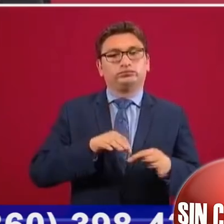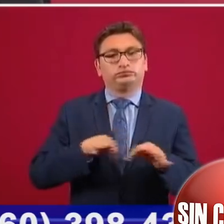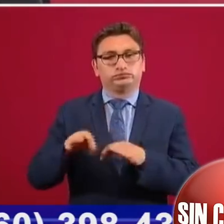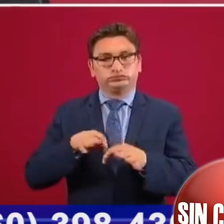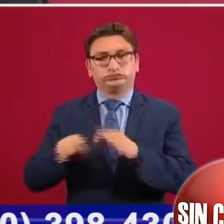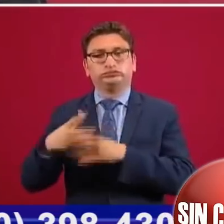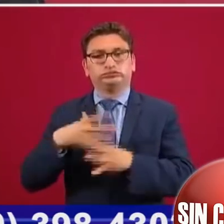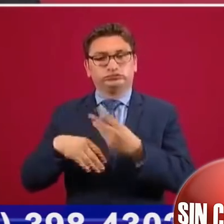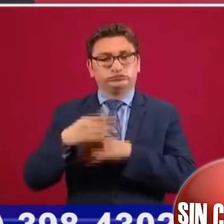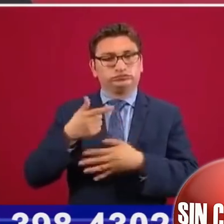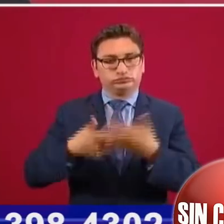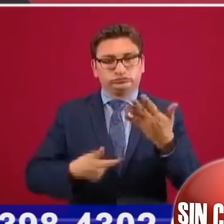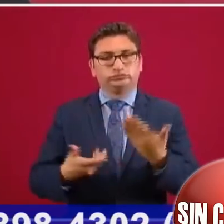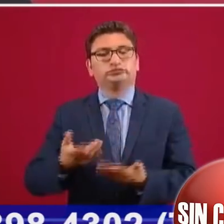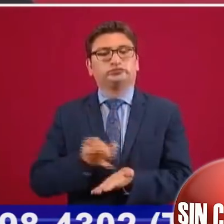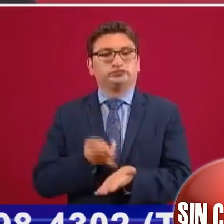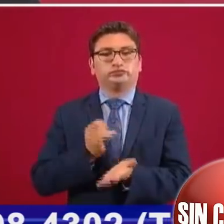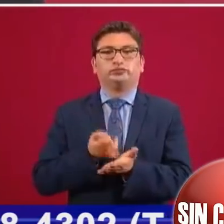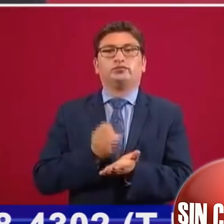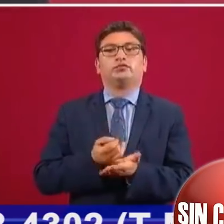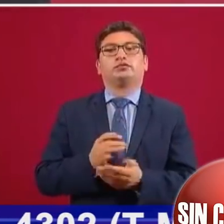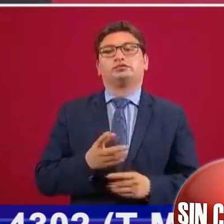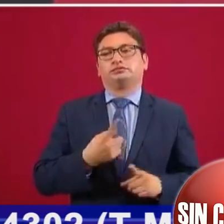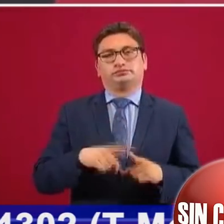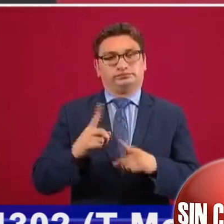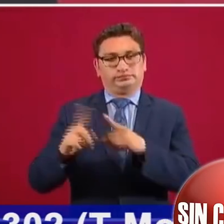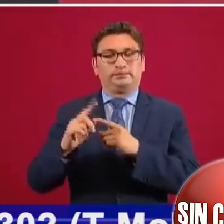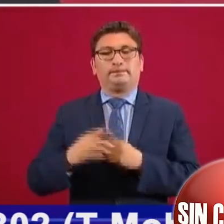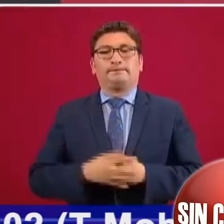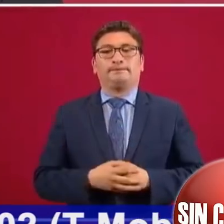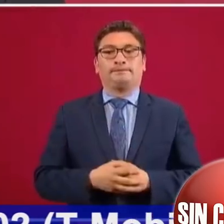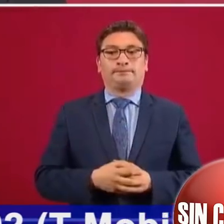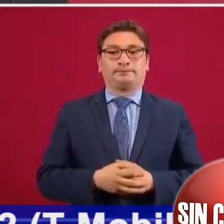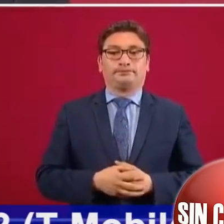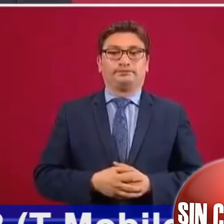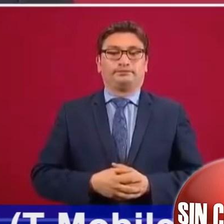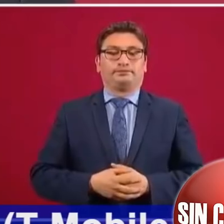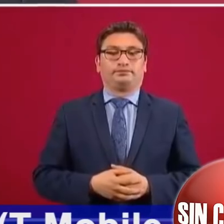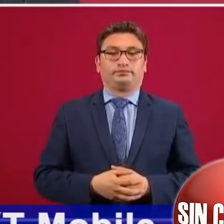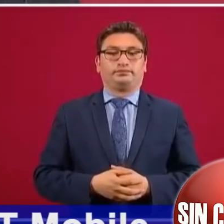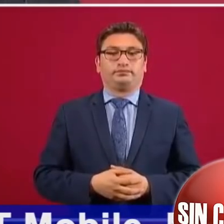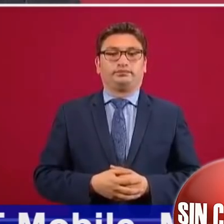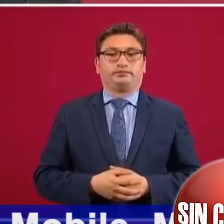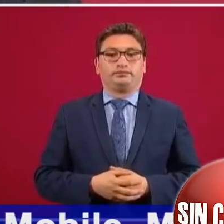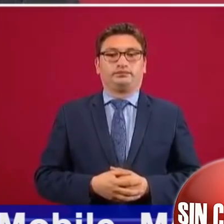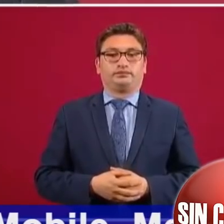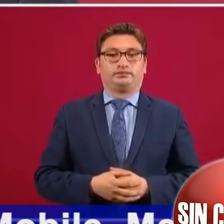el impuesto a la nómina. Entonces, ahora,